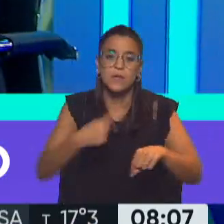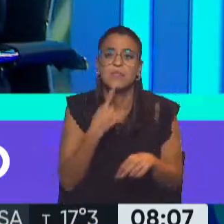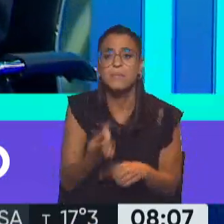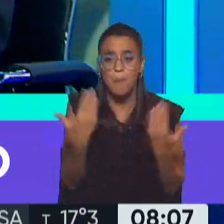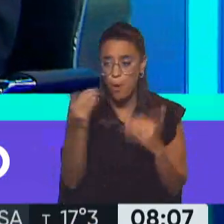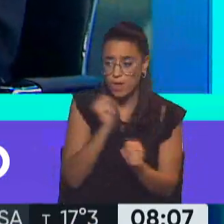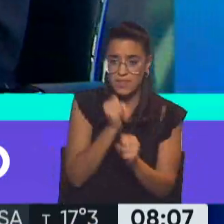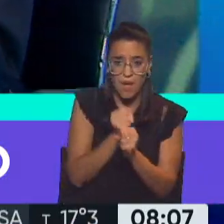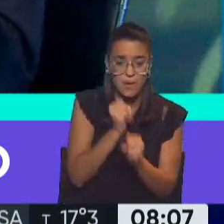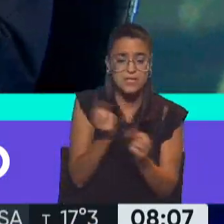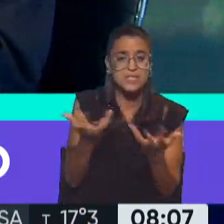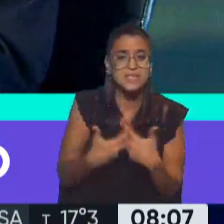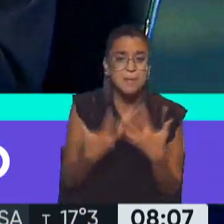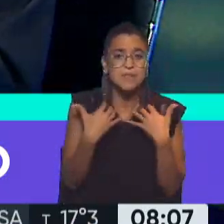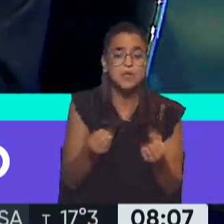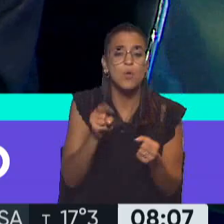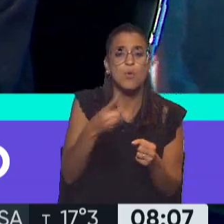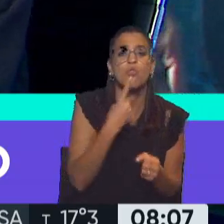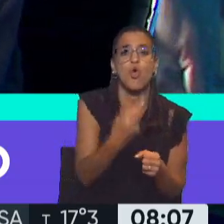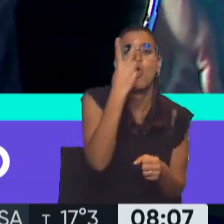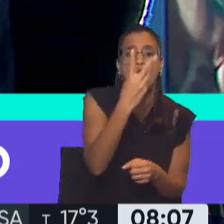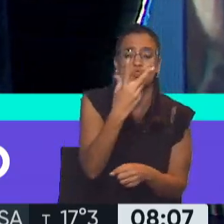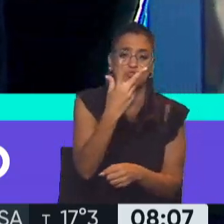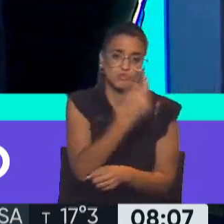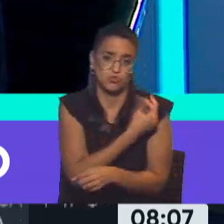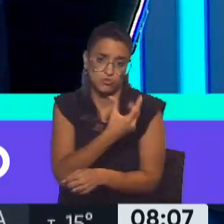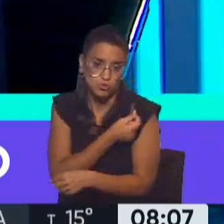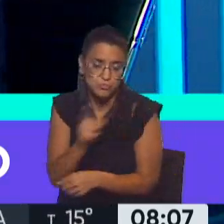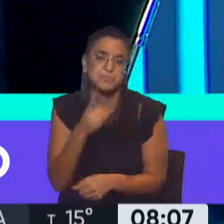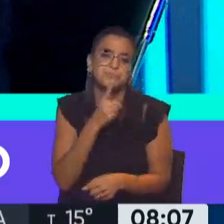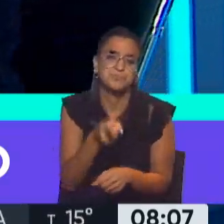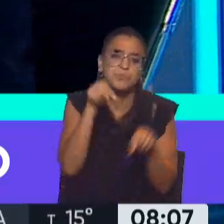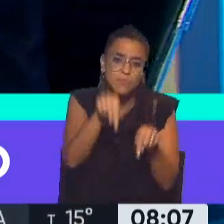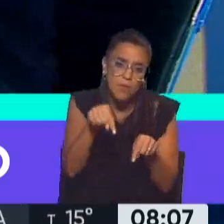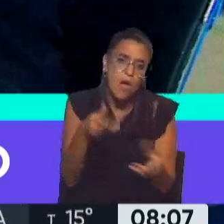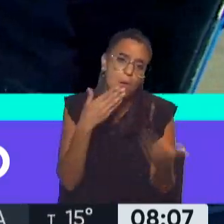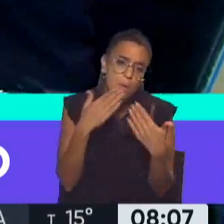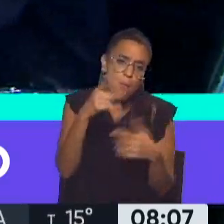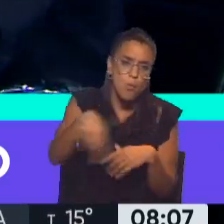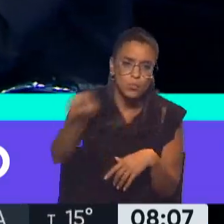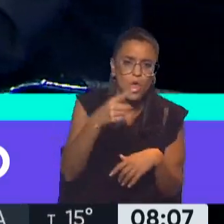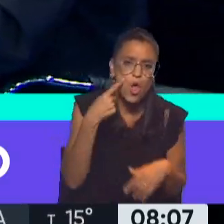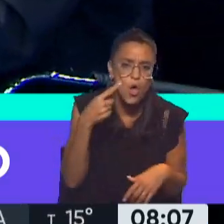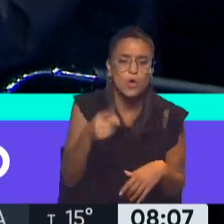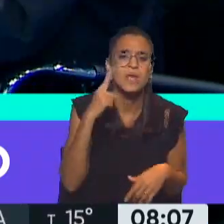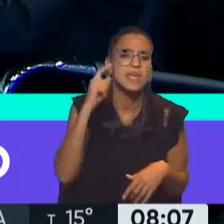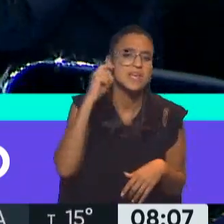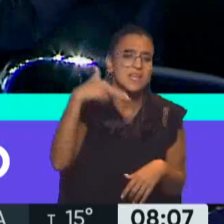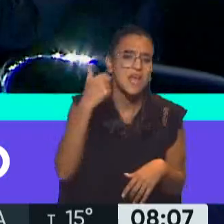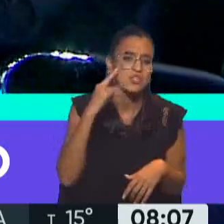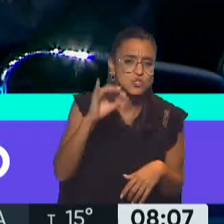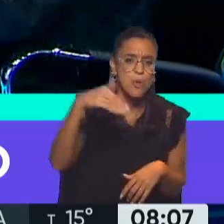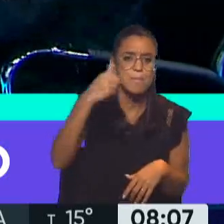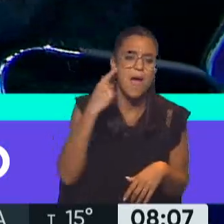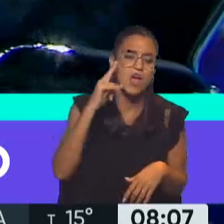poder trabajar en el sistema de salud británico tengo que tener las 2 dosis. Esto, y lo hemos hablado Ustedes lo conocen a Ignacio Maglio,